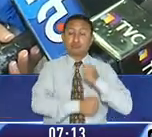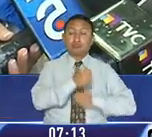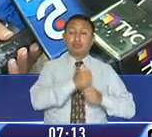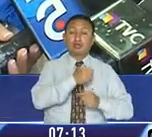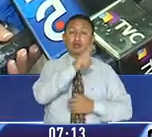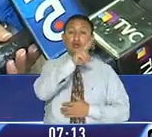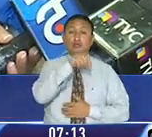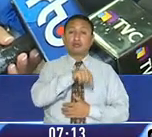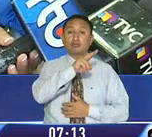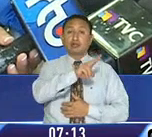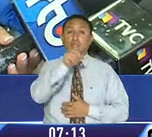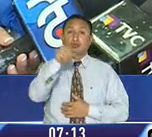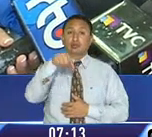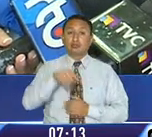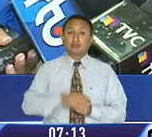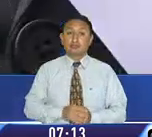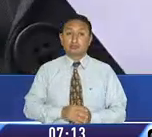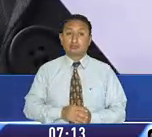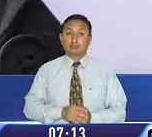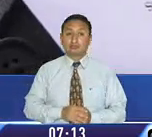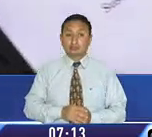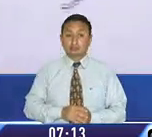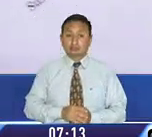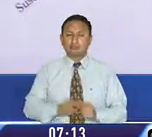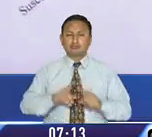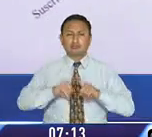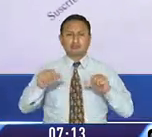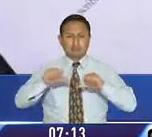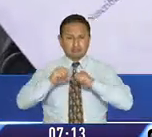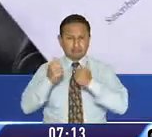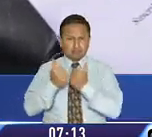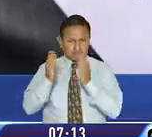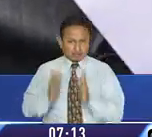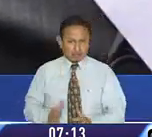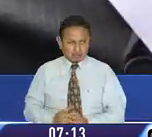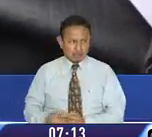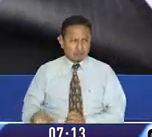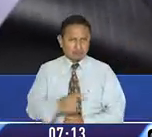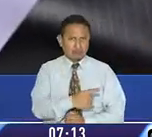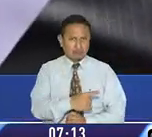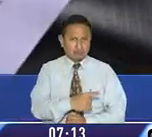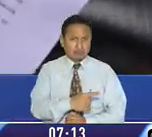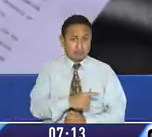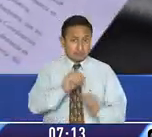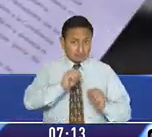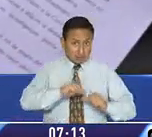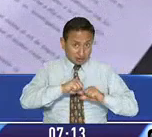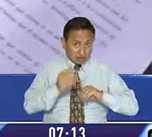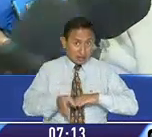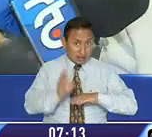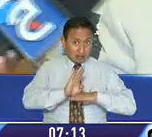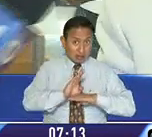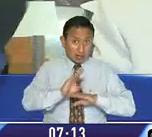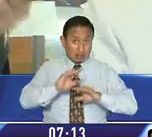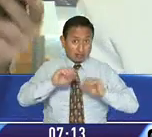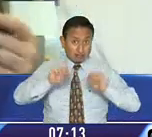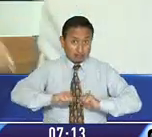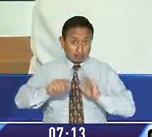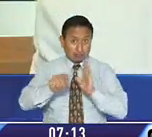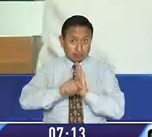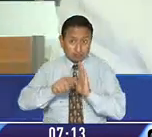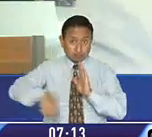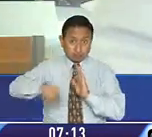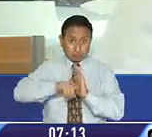parte de las dependencias de la presidencia de la Asamblea. Pero los asambleístas aseguran que Salazar no ha abogado por la institucionalidad del